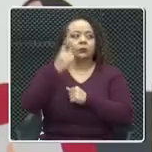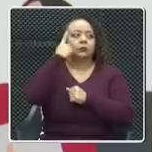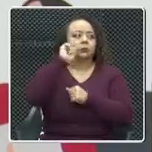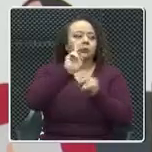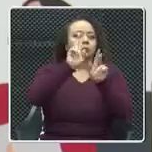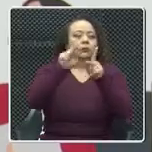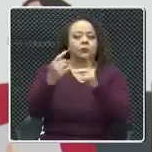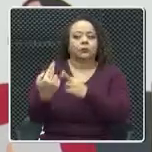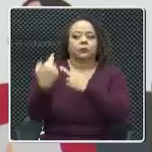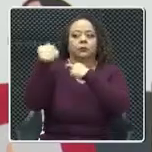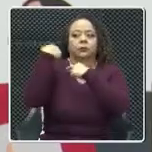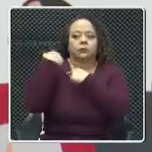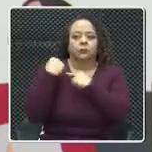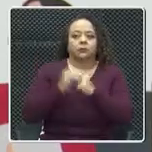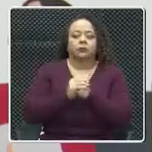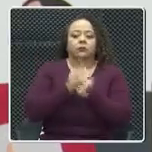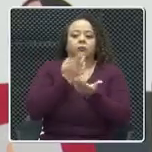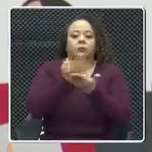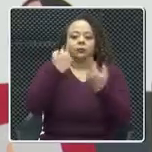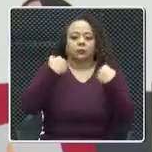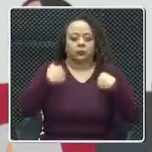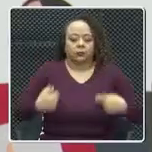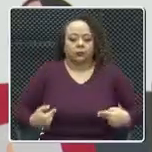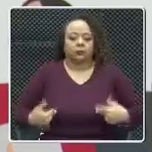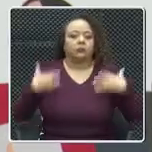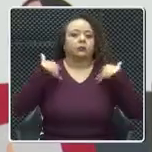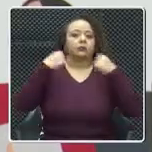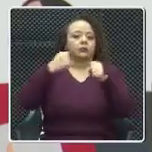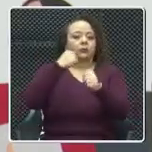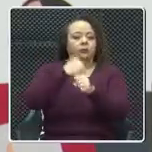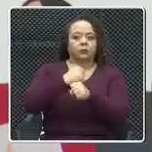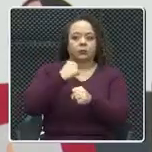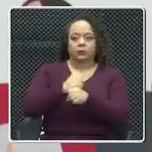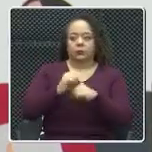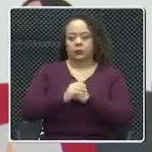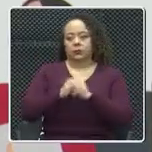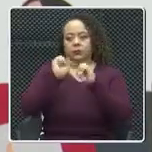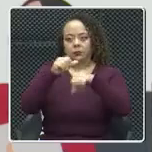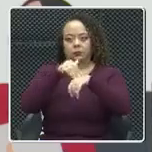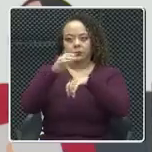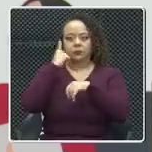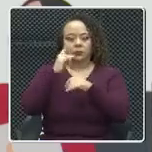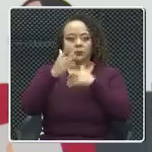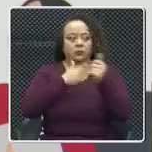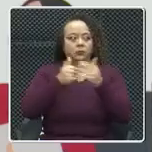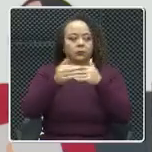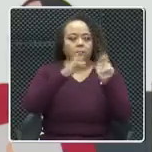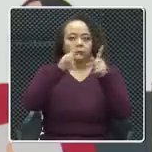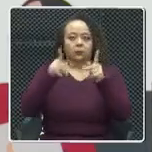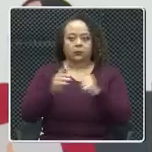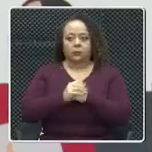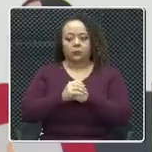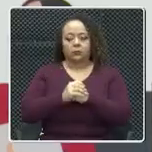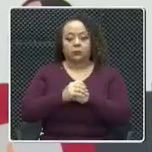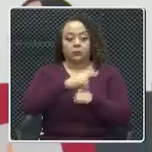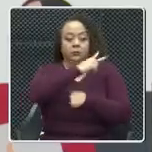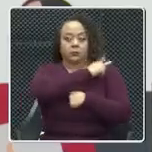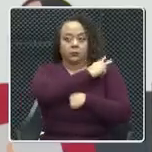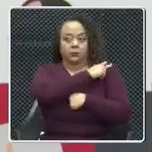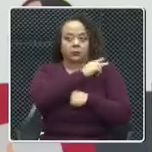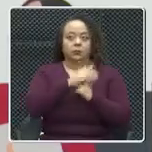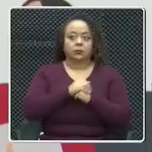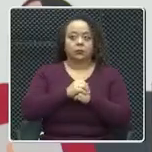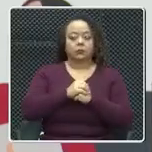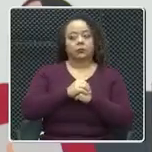la persona encargada de recursos humanos, uh-huh, de salud ocupacional. Okay. Puede ser enviada por cualquier persona del ente patronal siempre